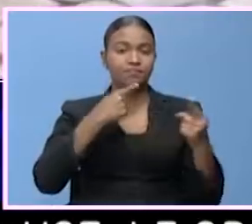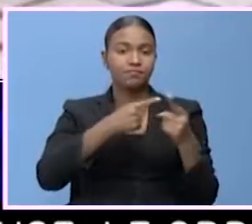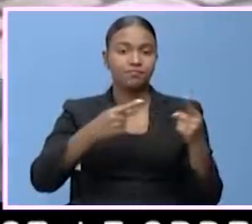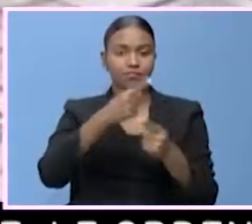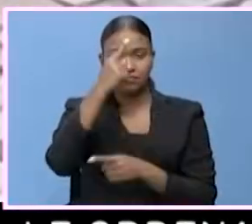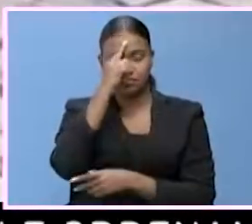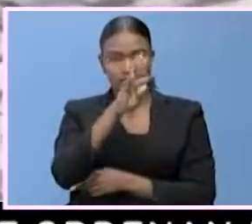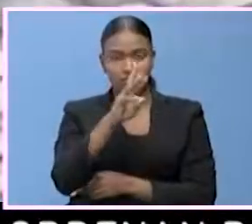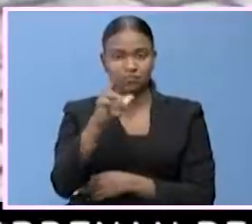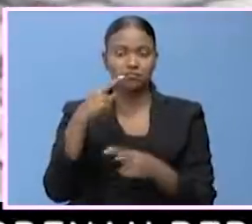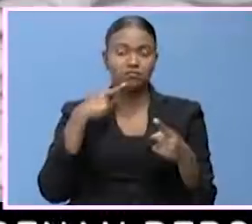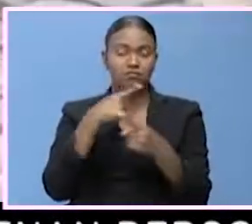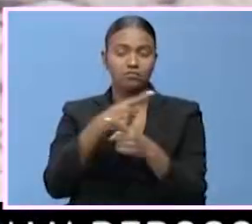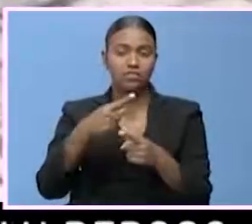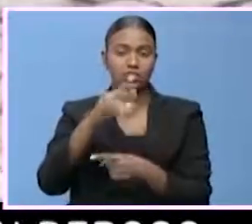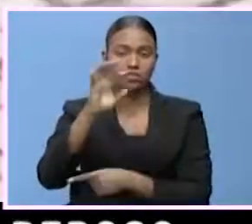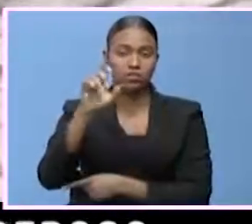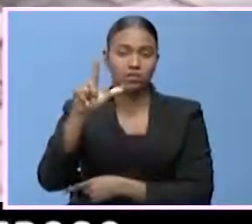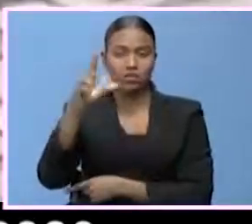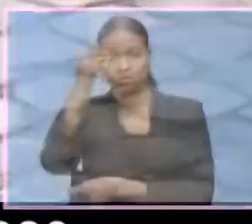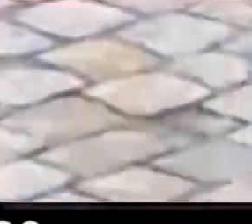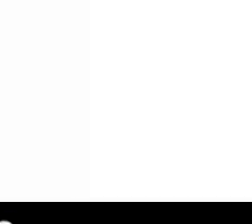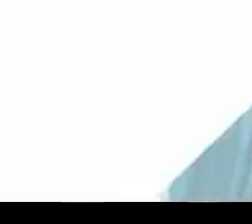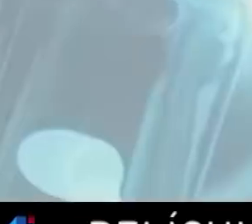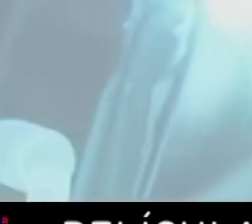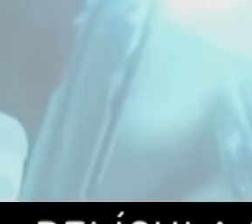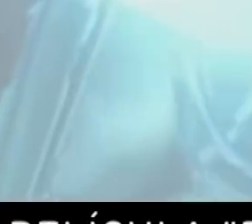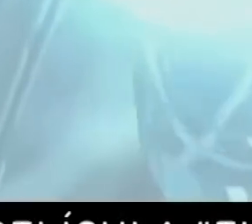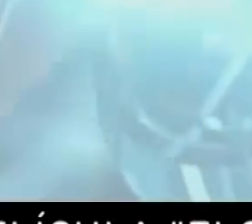para 4RD Noticias, Joel Suriel.